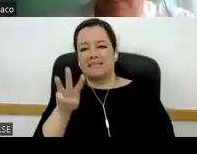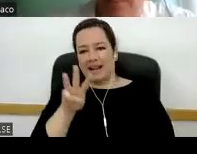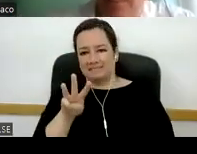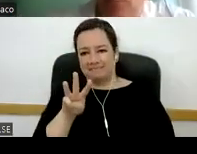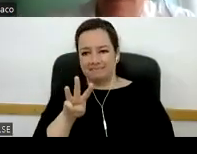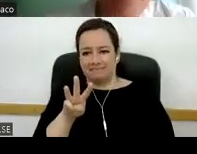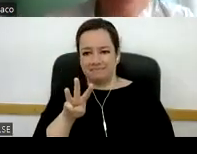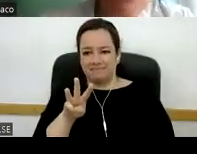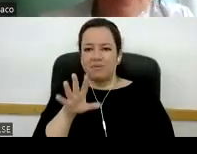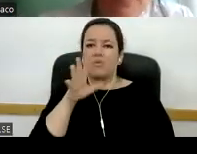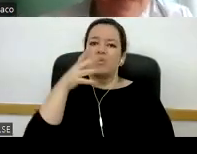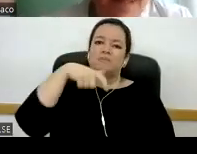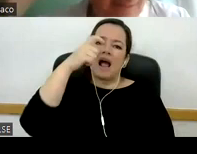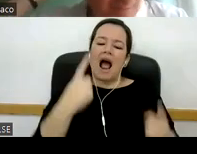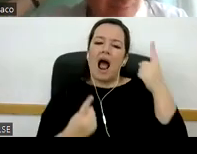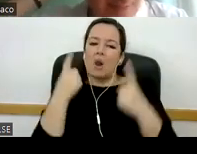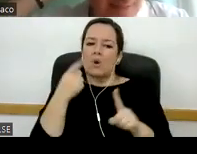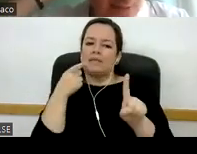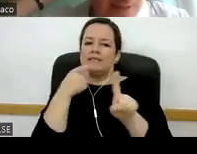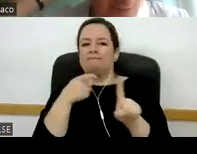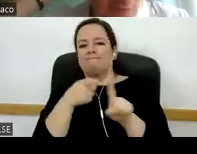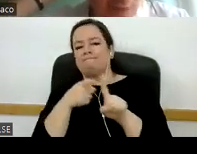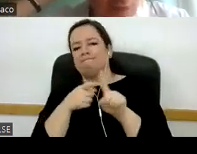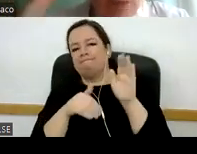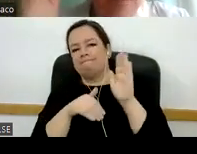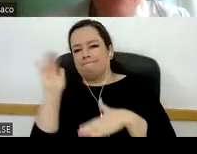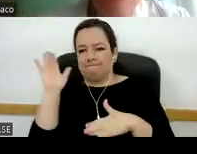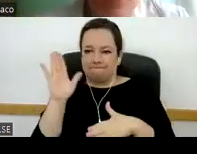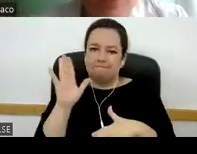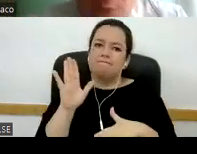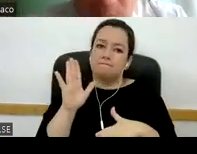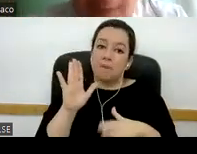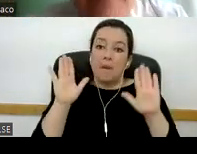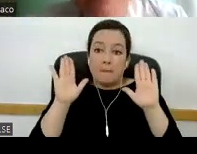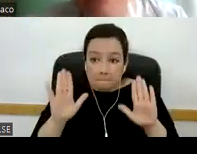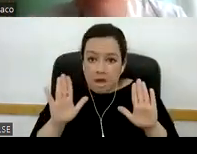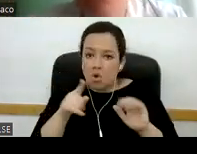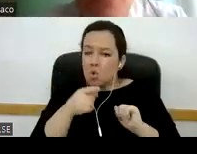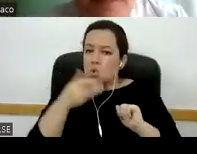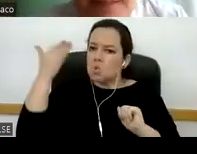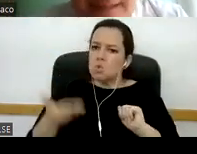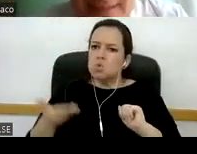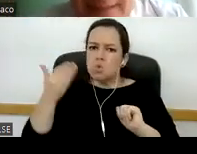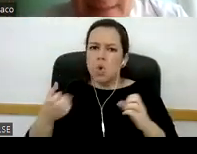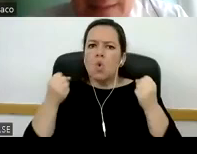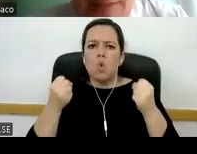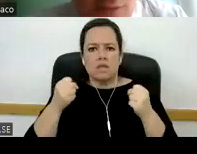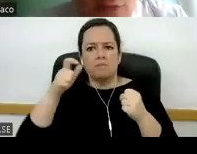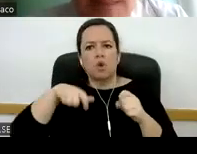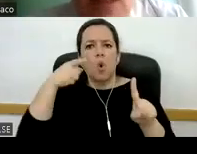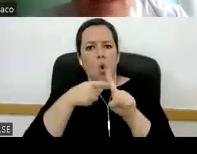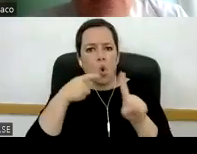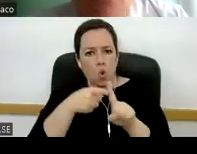el medicamento de primera indicación en estos casos. Pero es muy potente, es muy utilizada, el